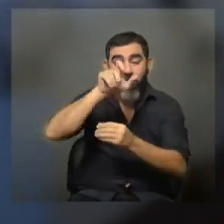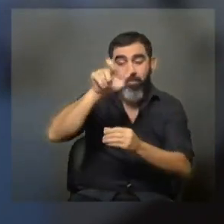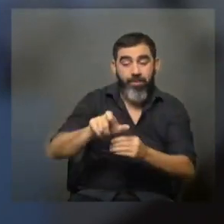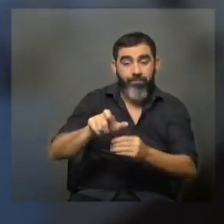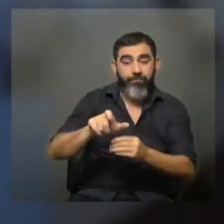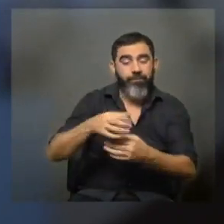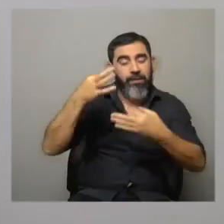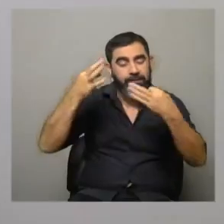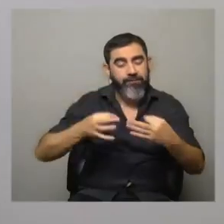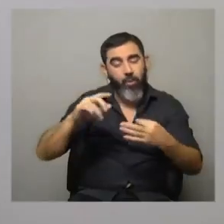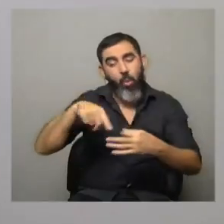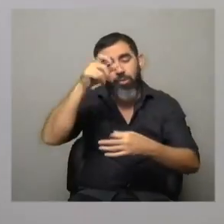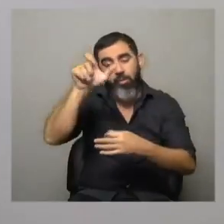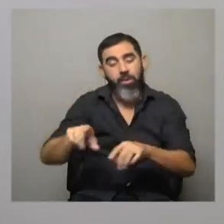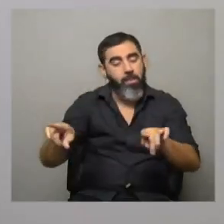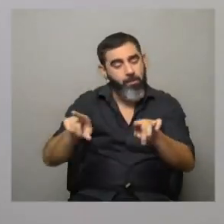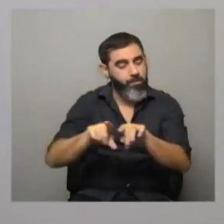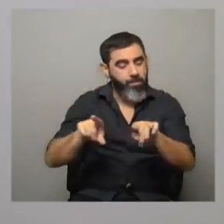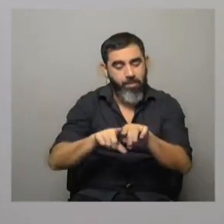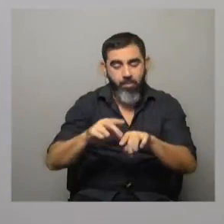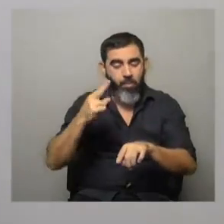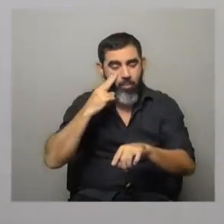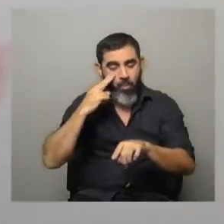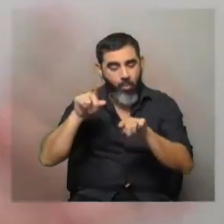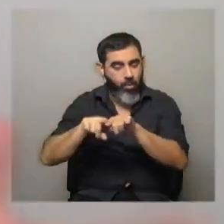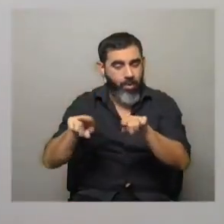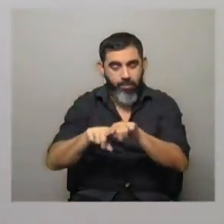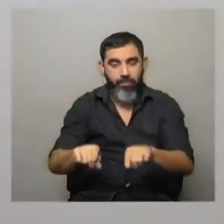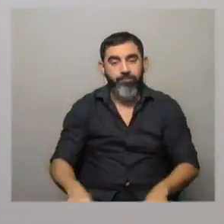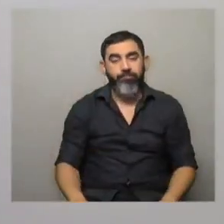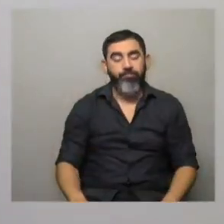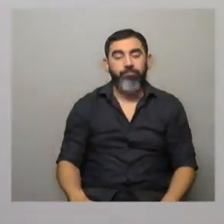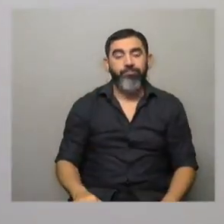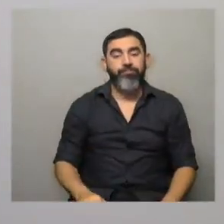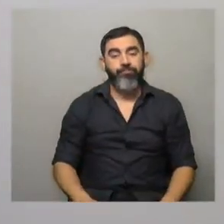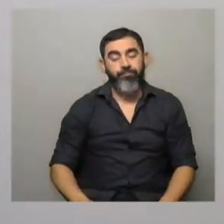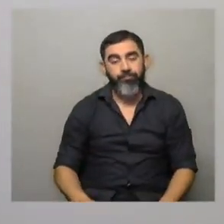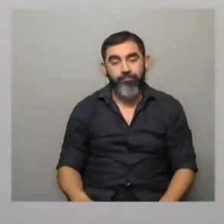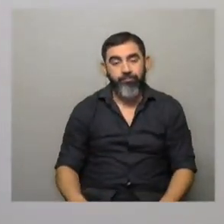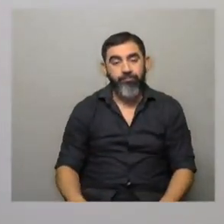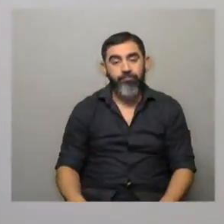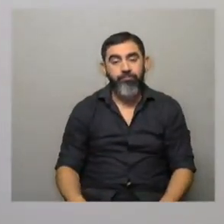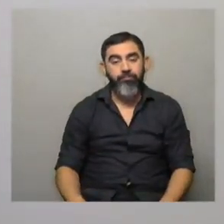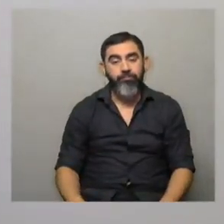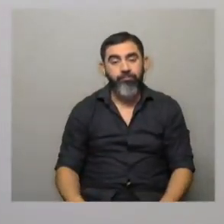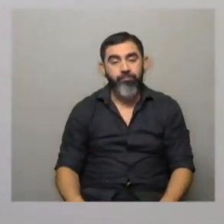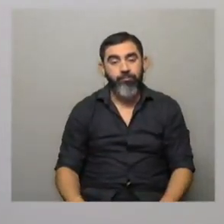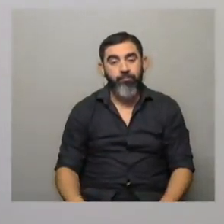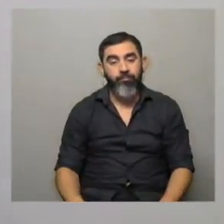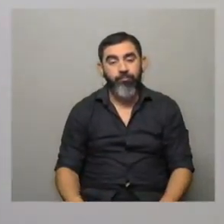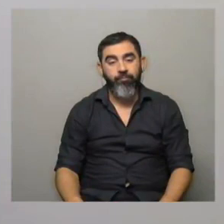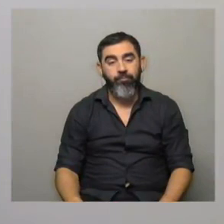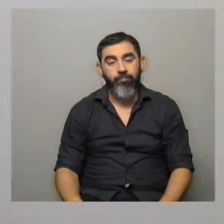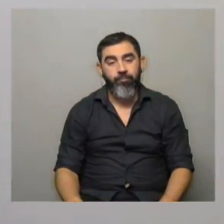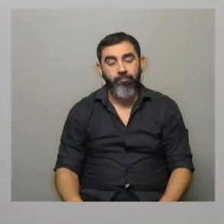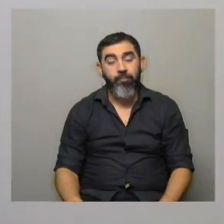afectada, seguramente hay una otra persona que tiene alguna otra parasomnia, como se denominan de forma global estos trastornos del sueño.